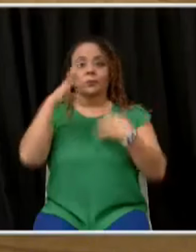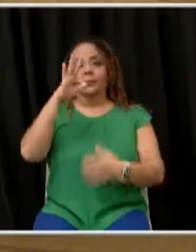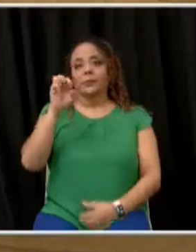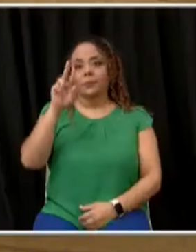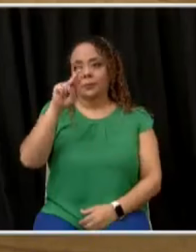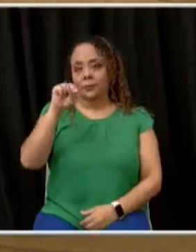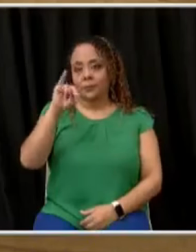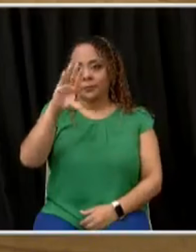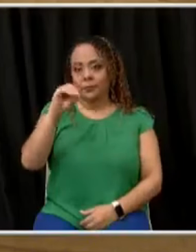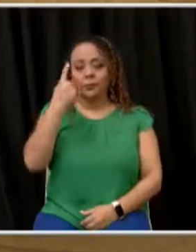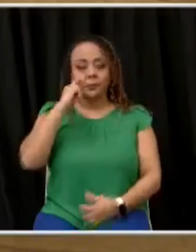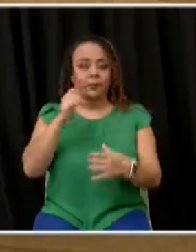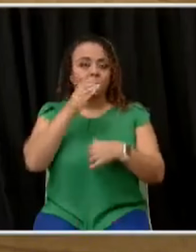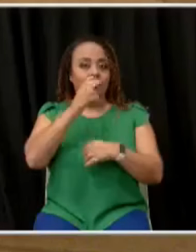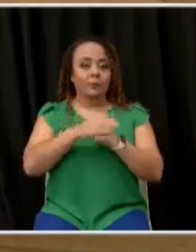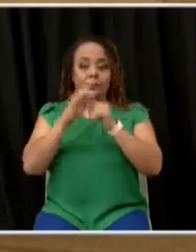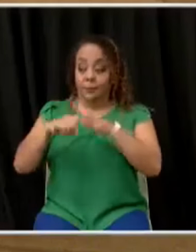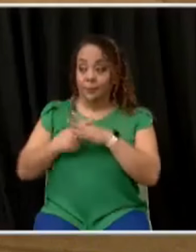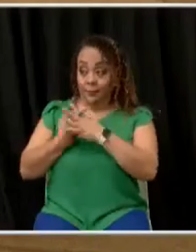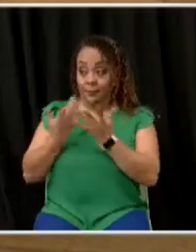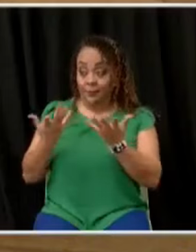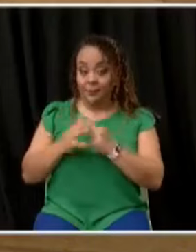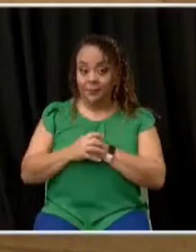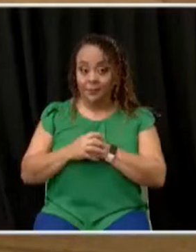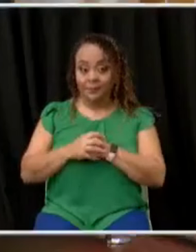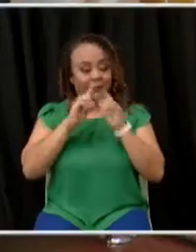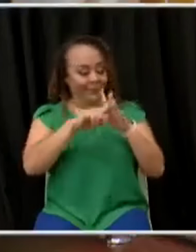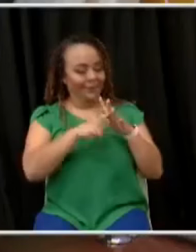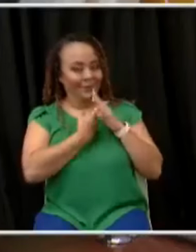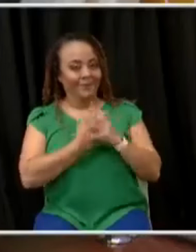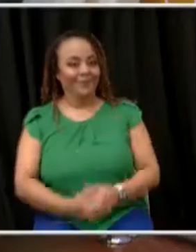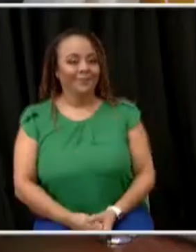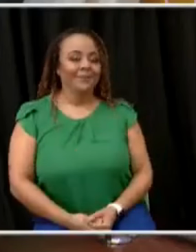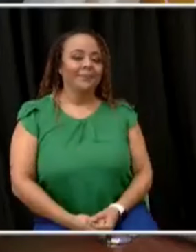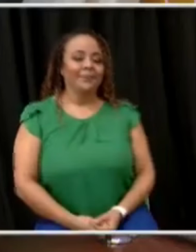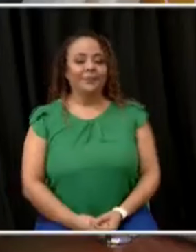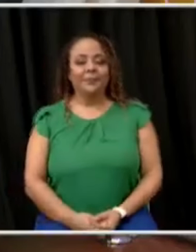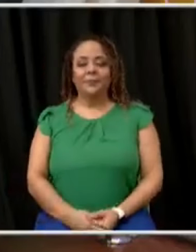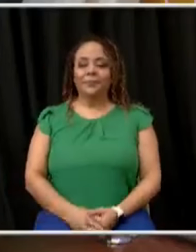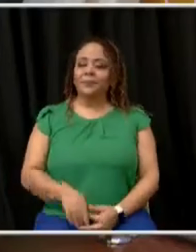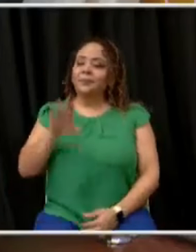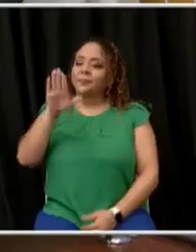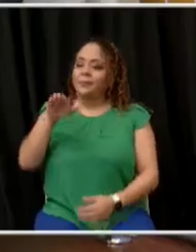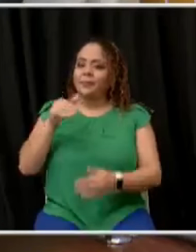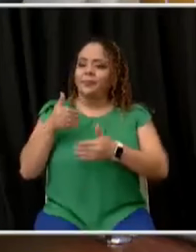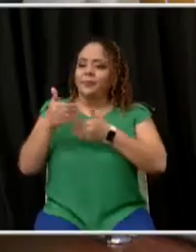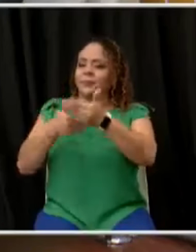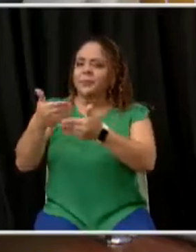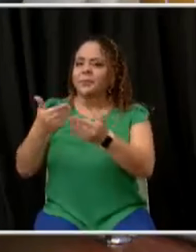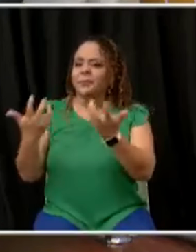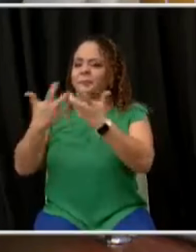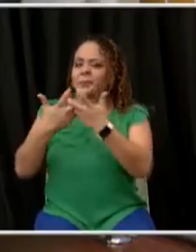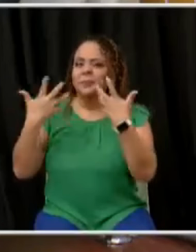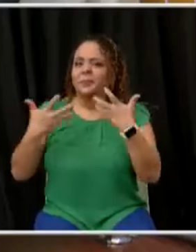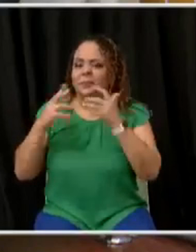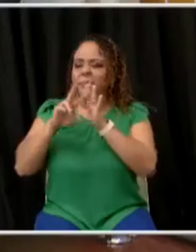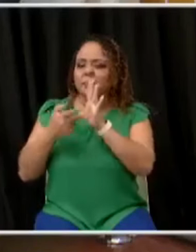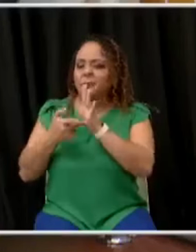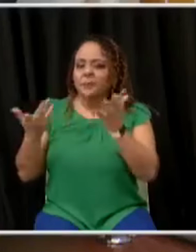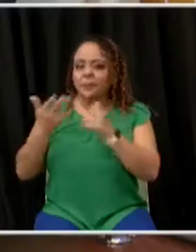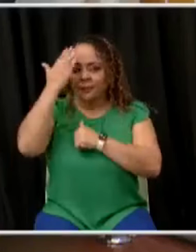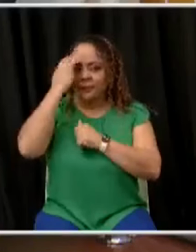calor. Iniciamos, doctor, ¿qué le parece? Empecemos. Claro, doctor, ¿qué es un proceso de aclimatación?